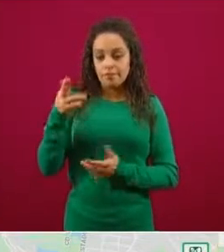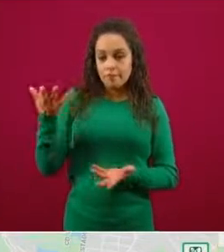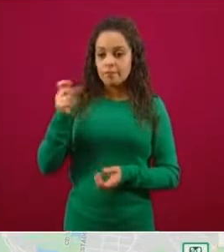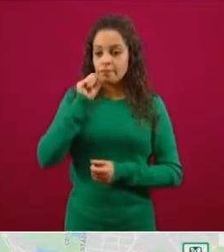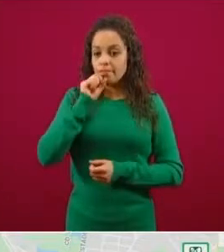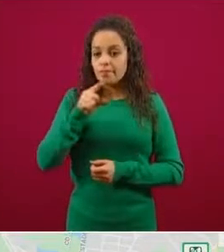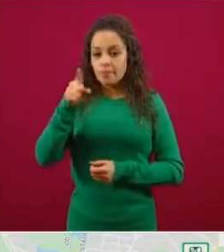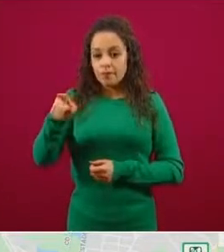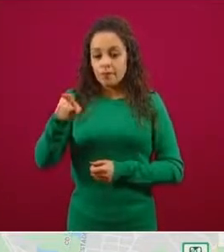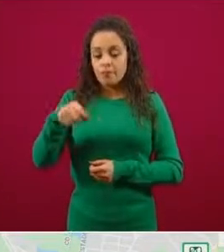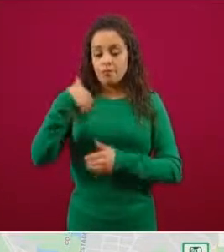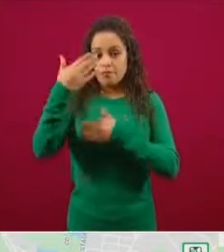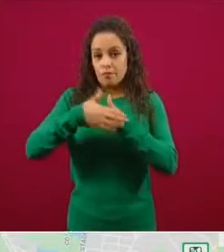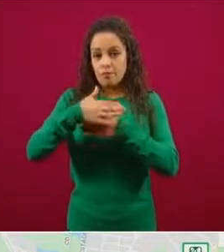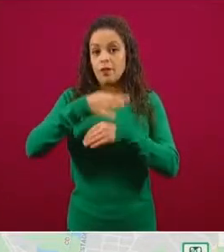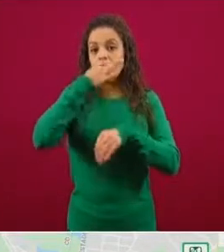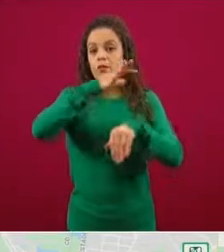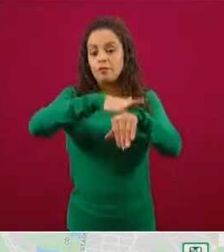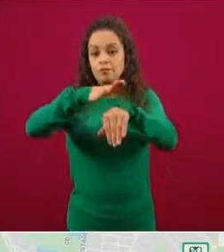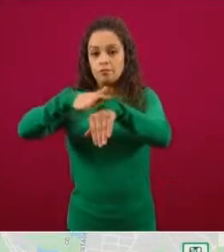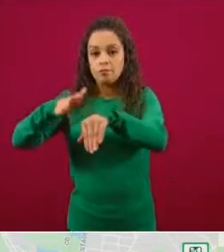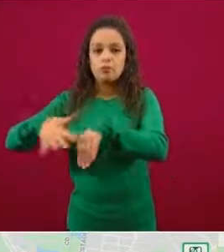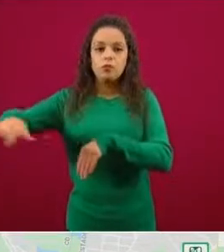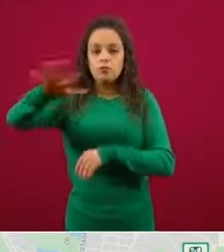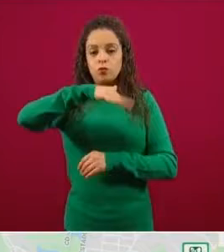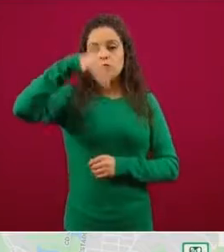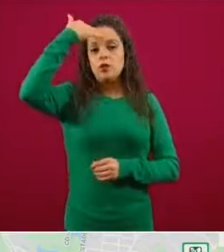anunciará en su momento para que esté disponible.